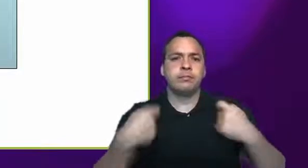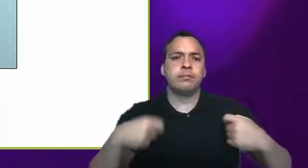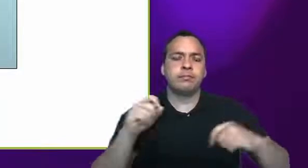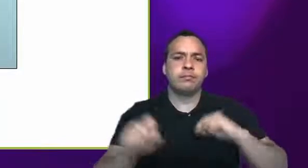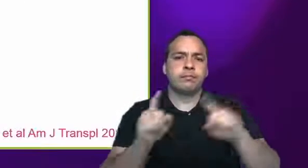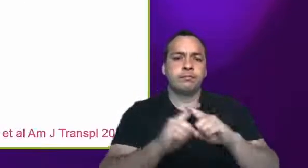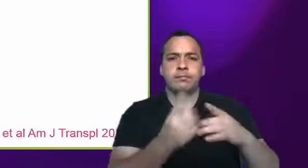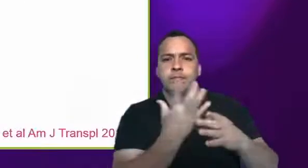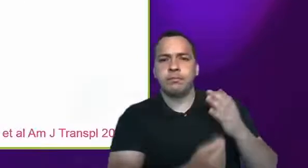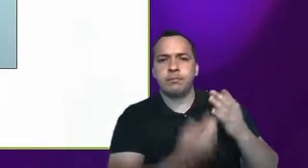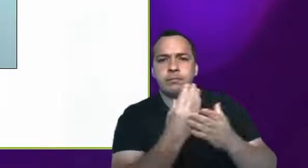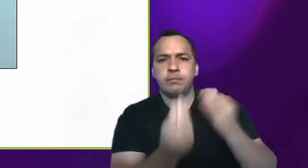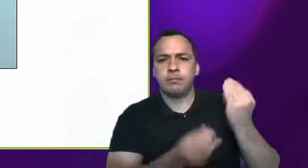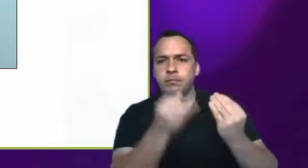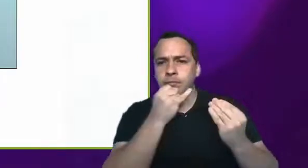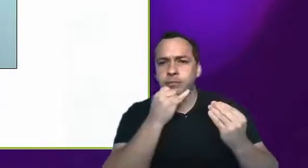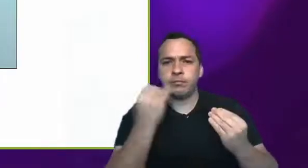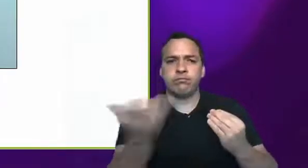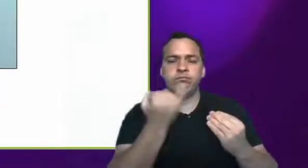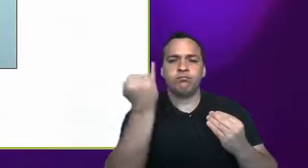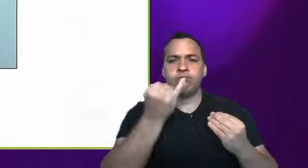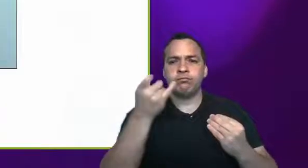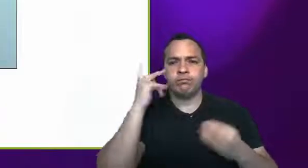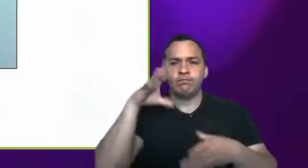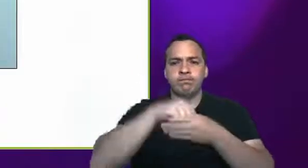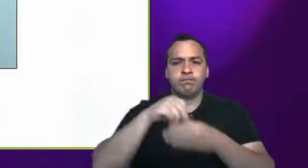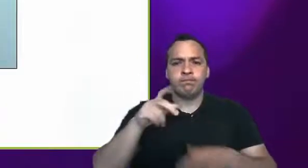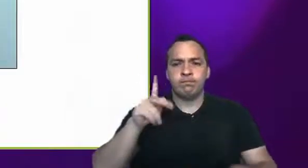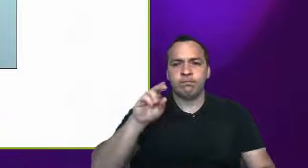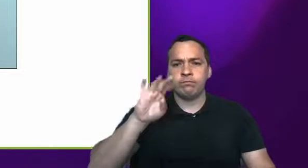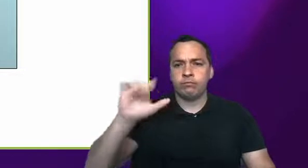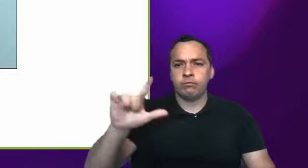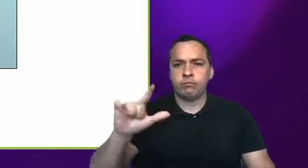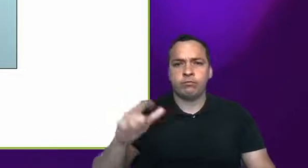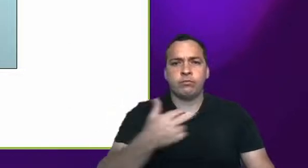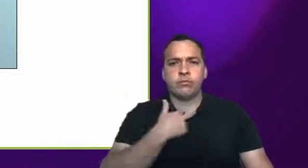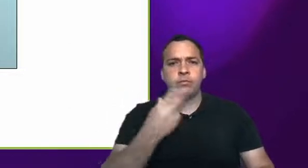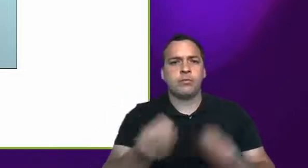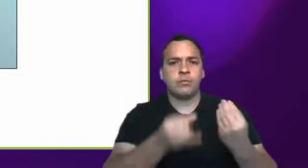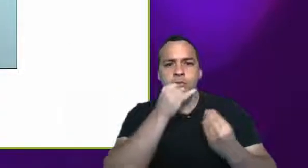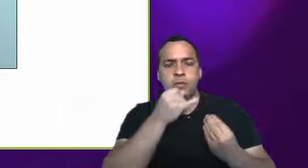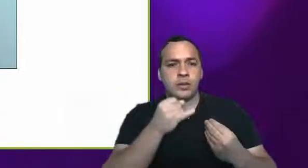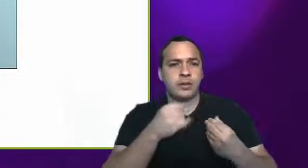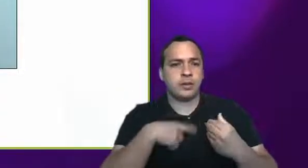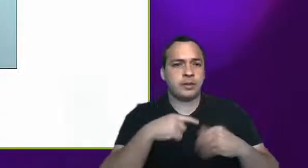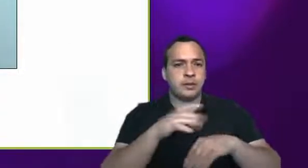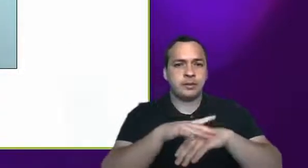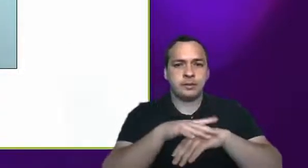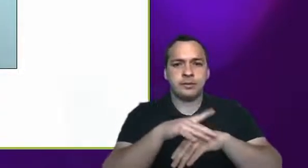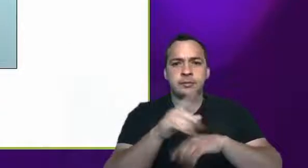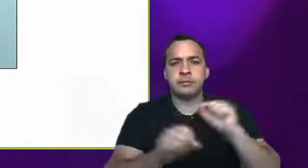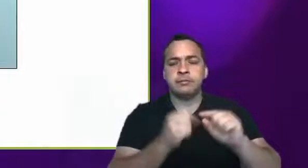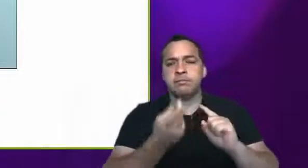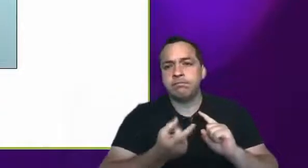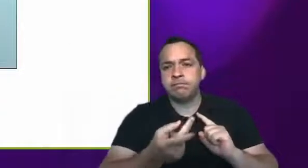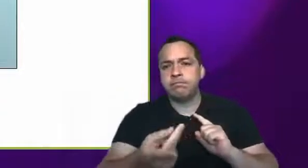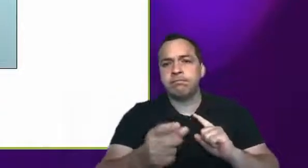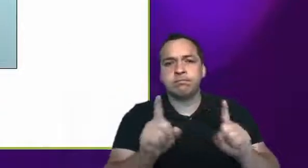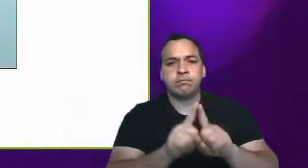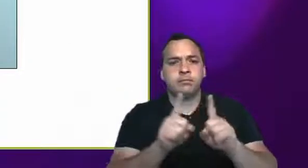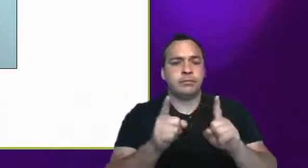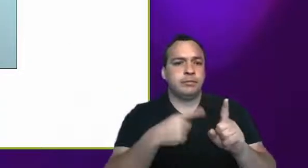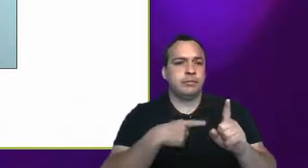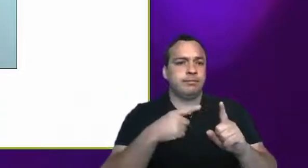de origen portal, no tiene que haber enfermedad extrahepática, y este tumor